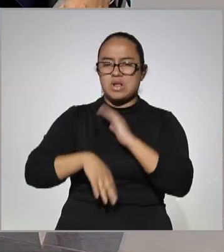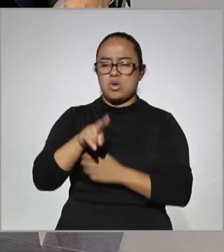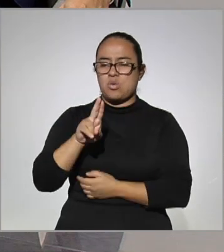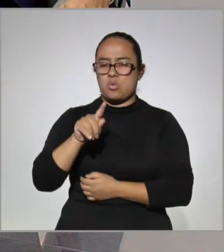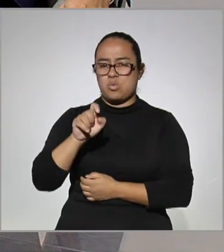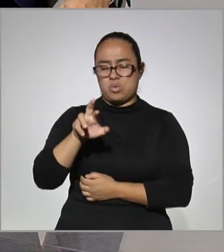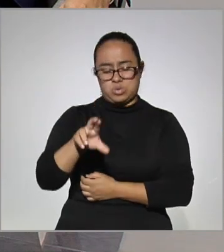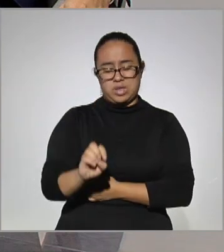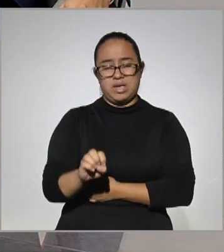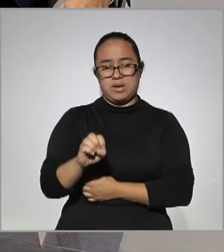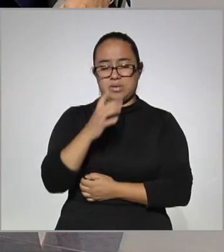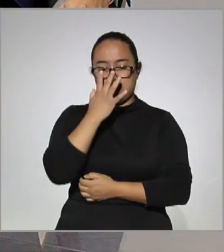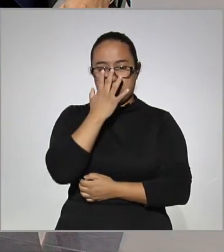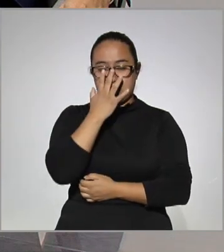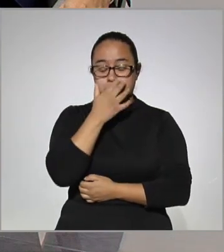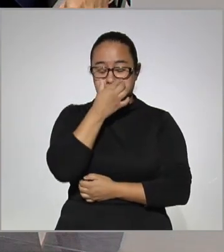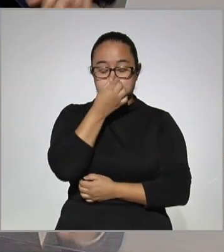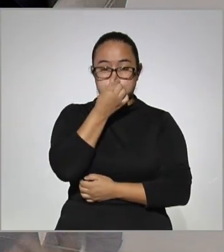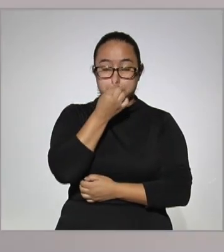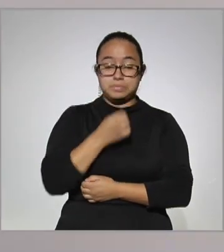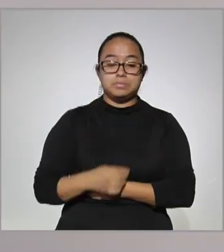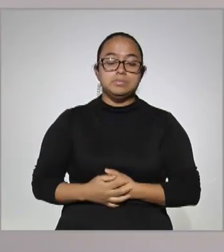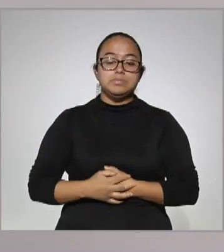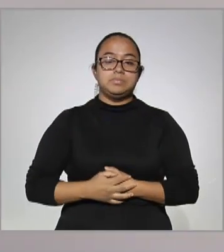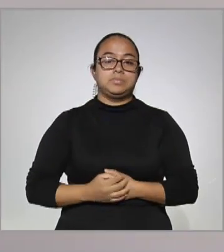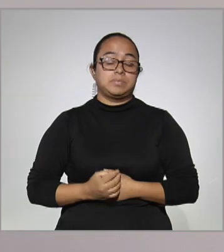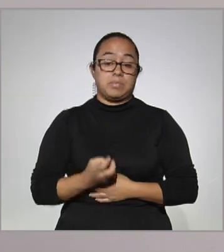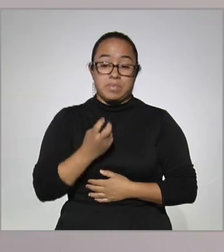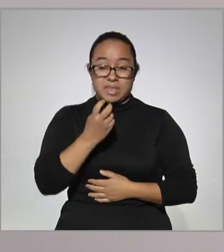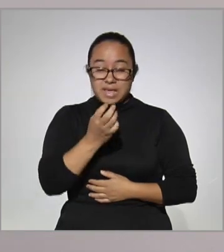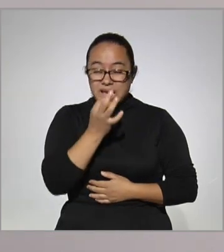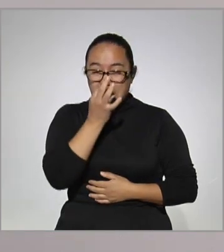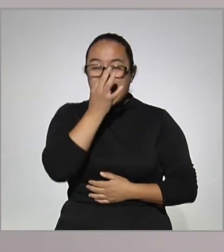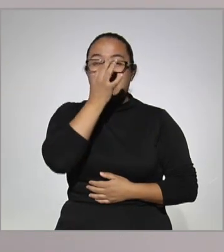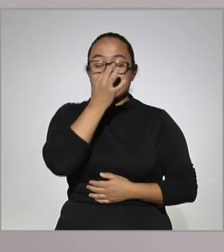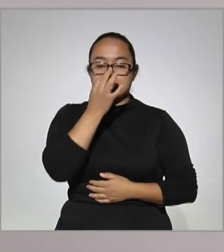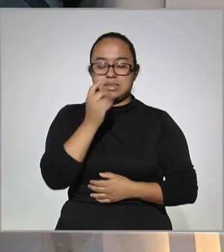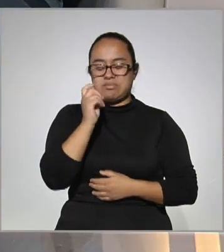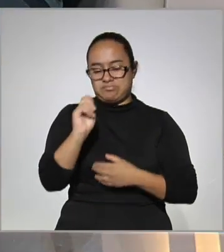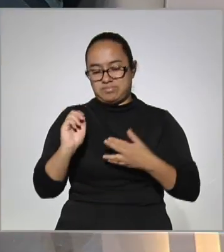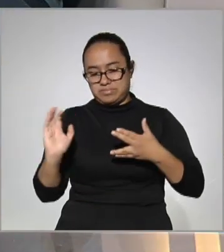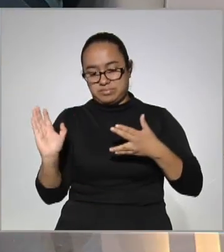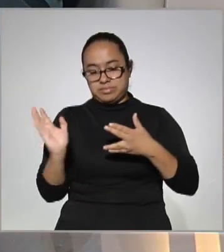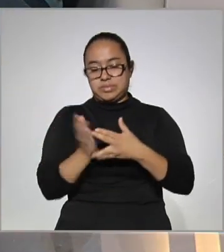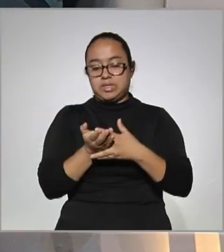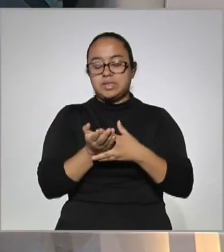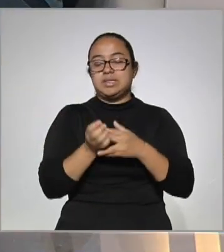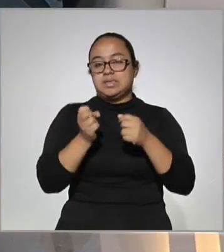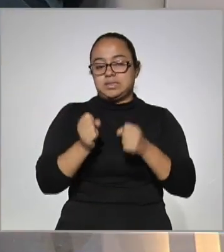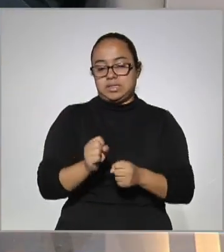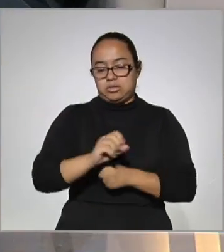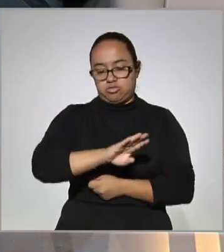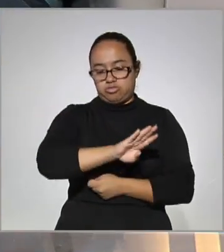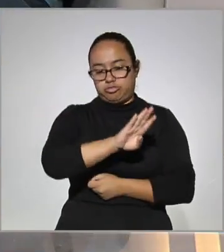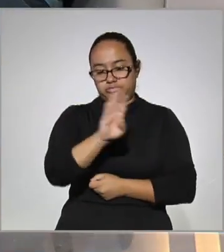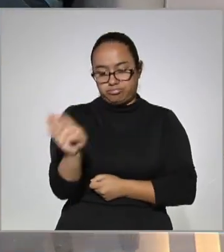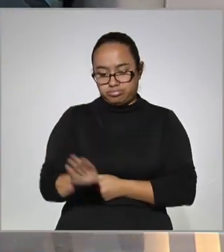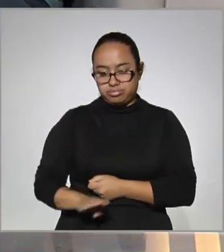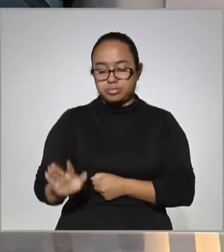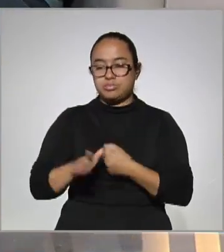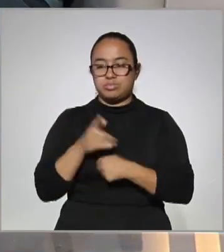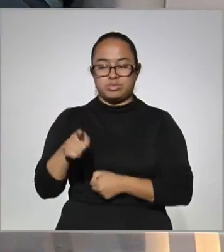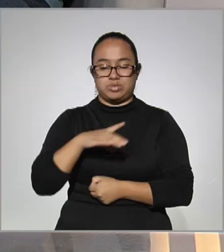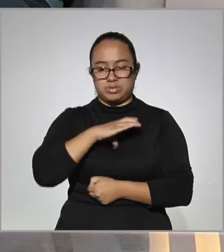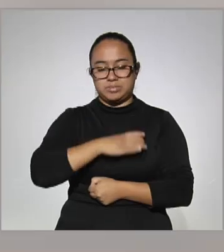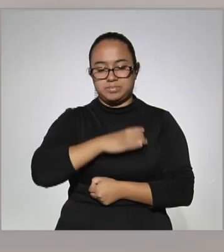presentan. De estos, casi un poco menos de la mitad van a fallecer por este